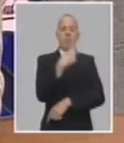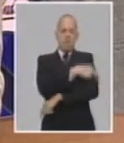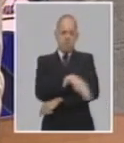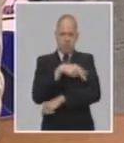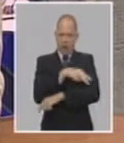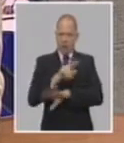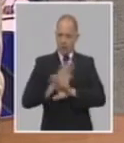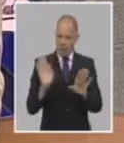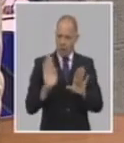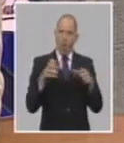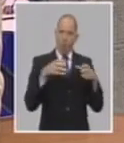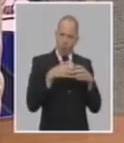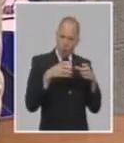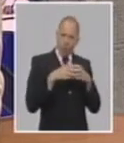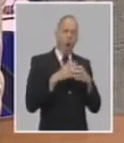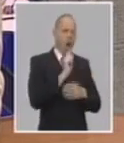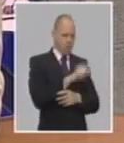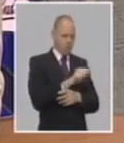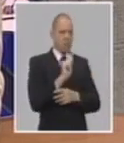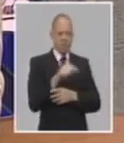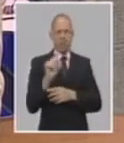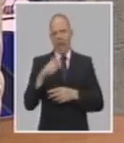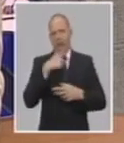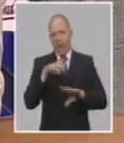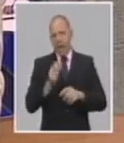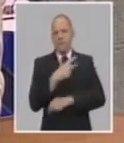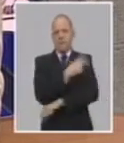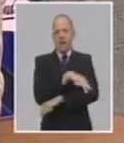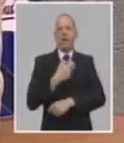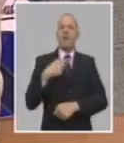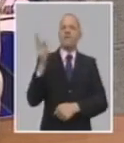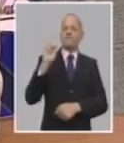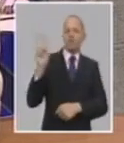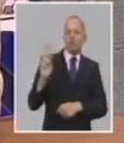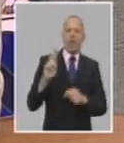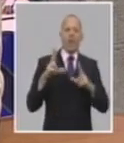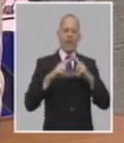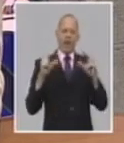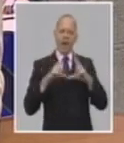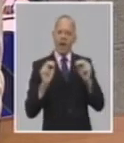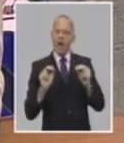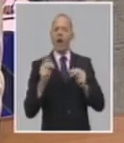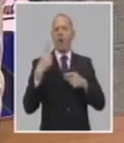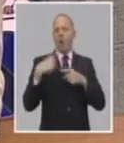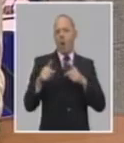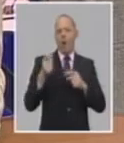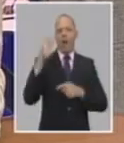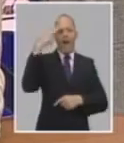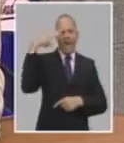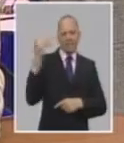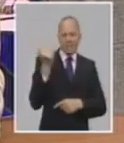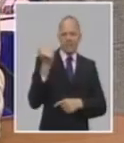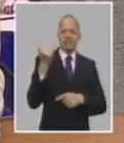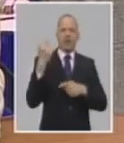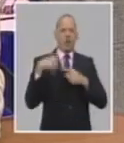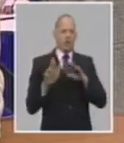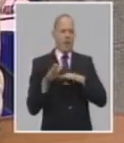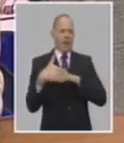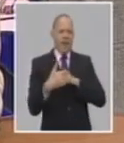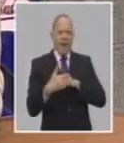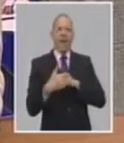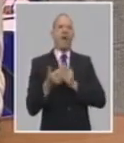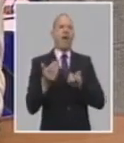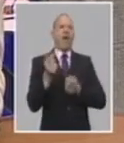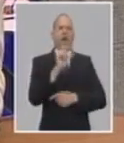con 10 brigadas que tenemos en estos momentos, tenemos en Venezuela, en Nicaragua, en Surinam, en Jamaica, Haití, la brigada de